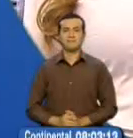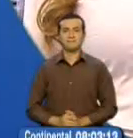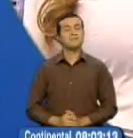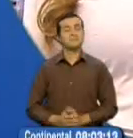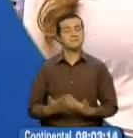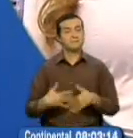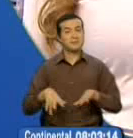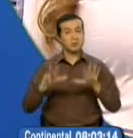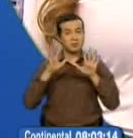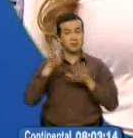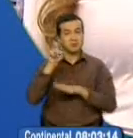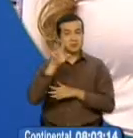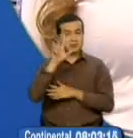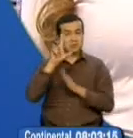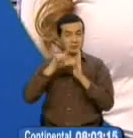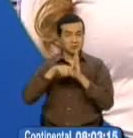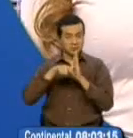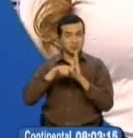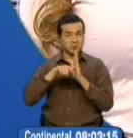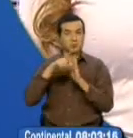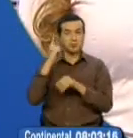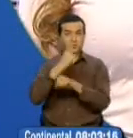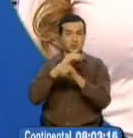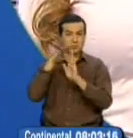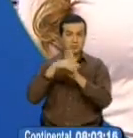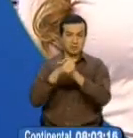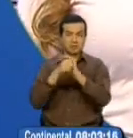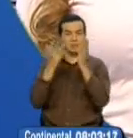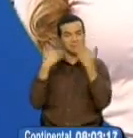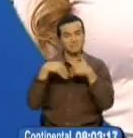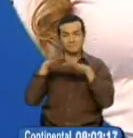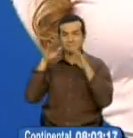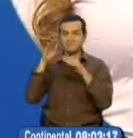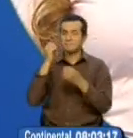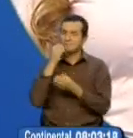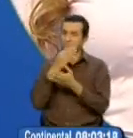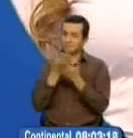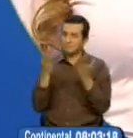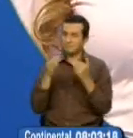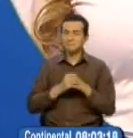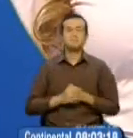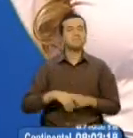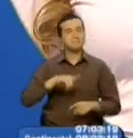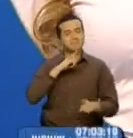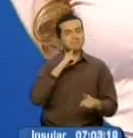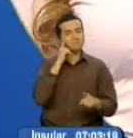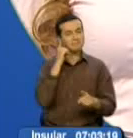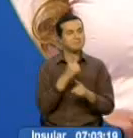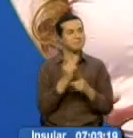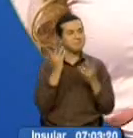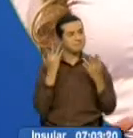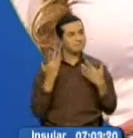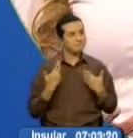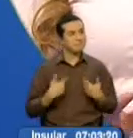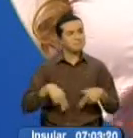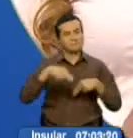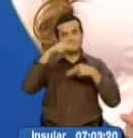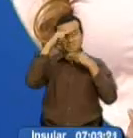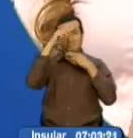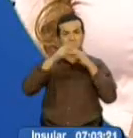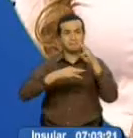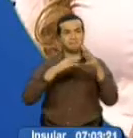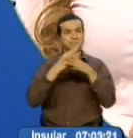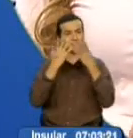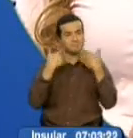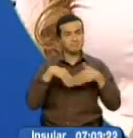Son las 8 de la mañana, 3 minutos, una hora menos en Galápagos. Vane, de esta manera despedimos este servicio informativo. Así es, Abraham, ya cerramos las noticias del mundo,